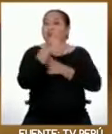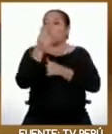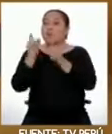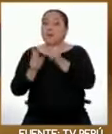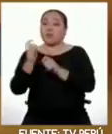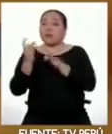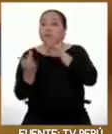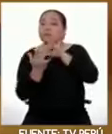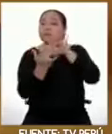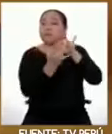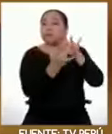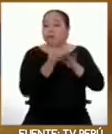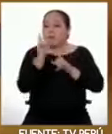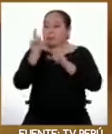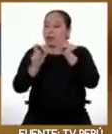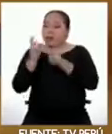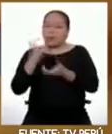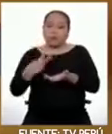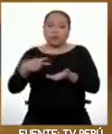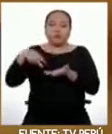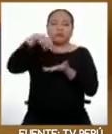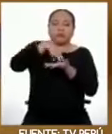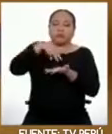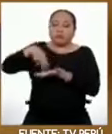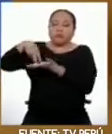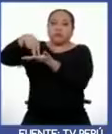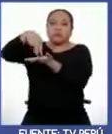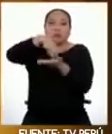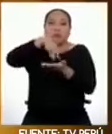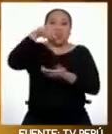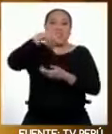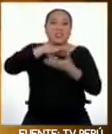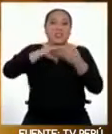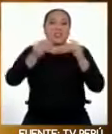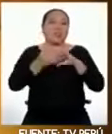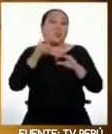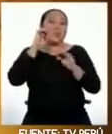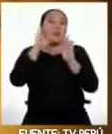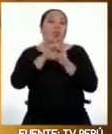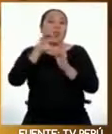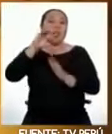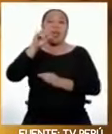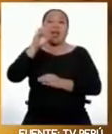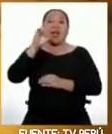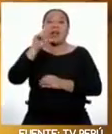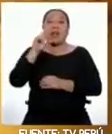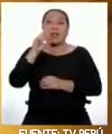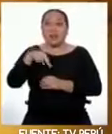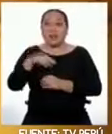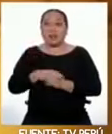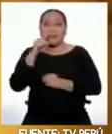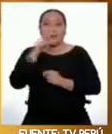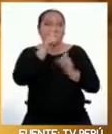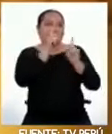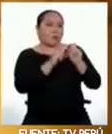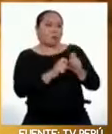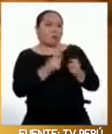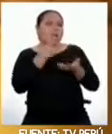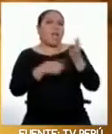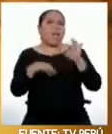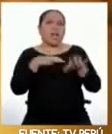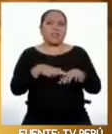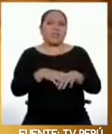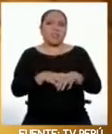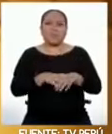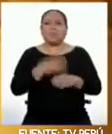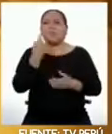el lugar que un personaje ocupa en el universo de la historia. Pensemos en Carla y preguntémonos por sus hábitos de